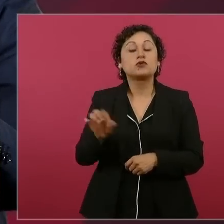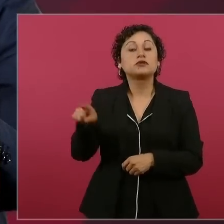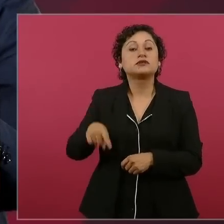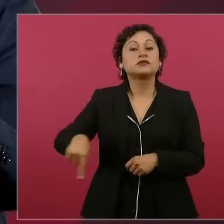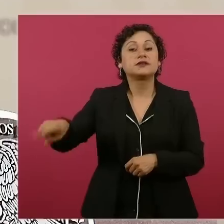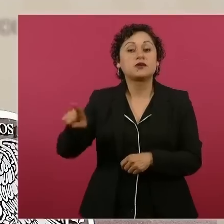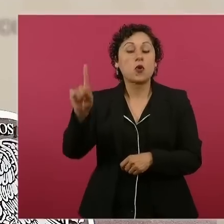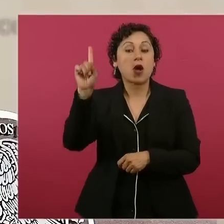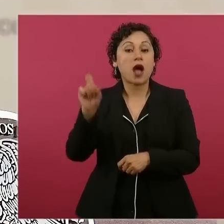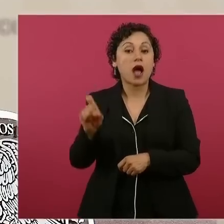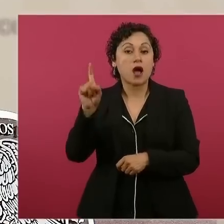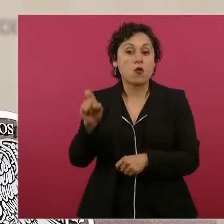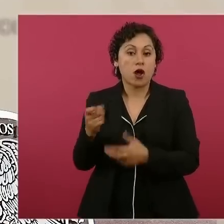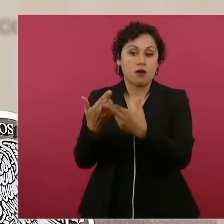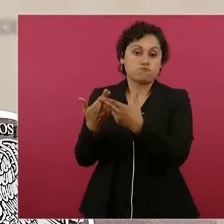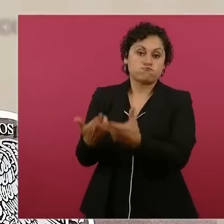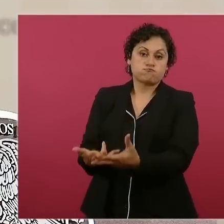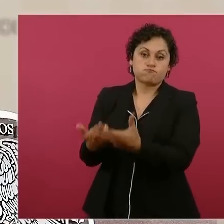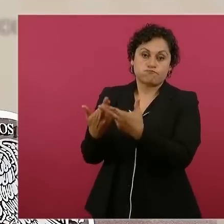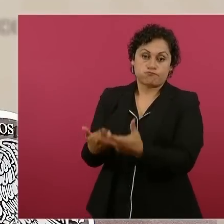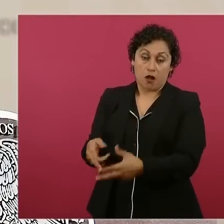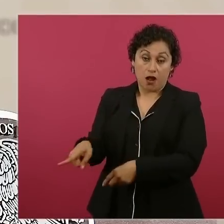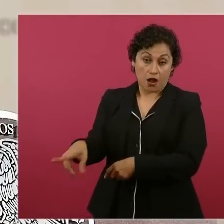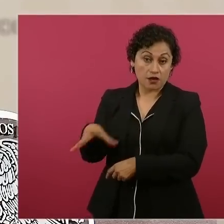en el sureste del agua.